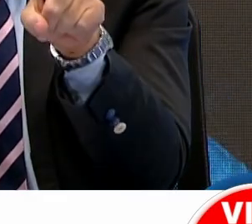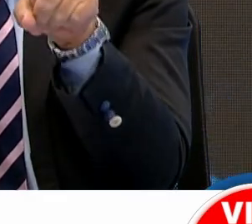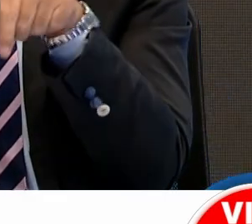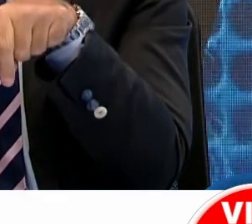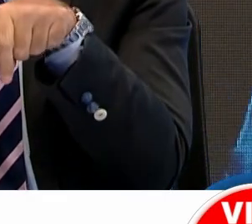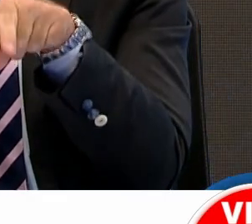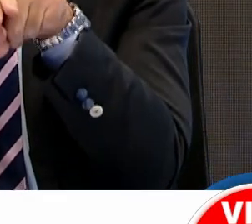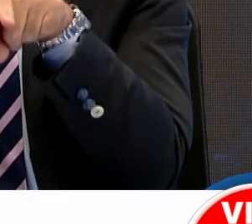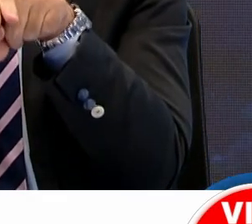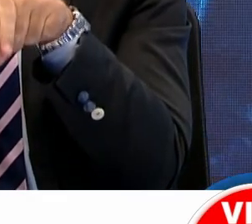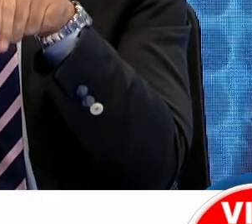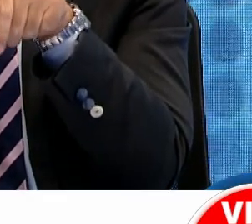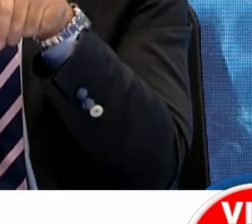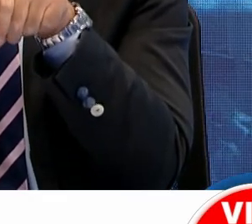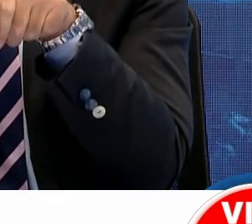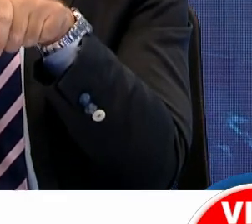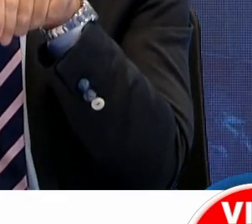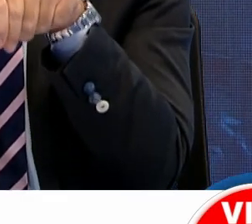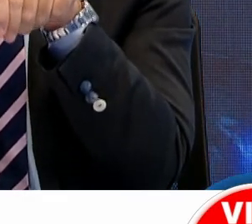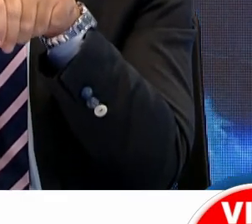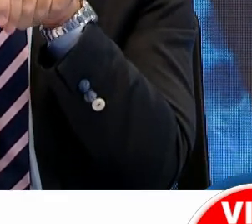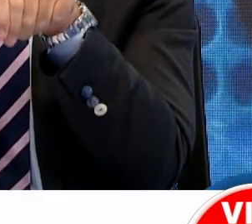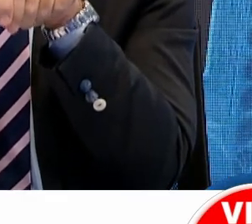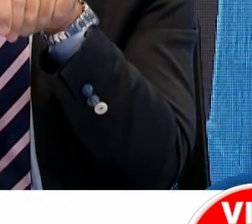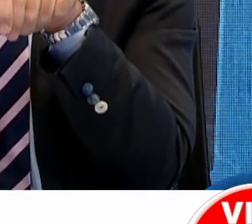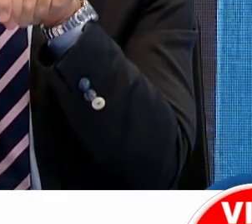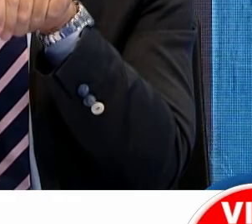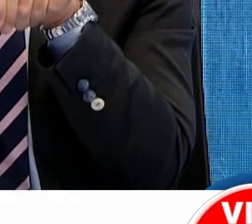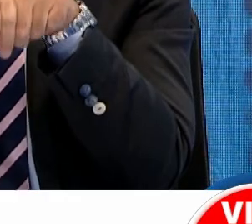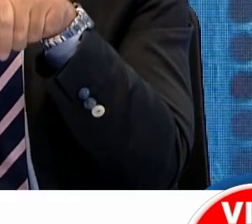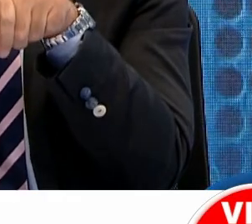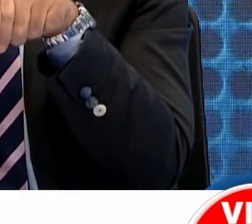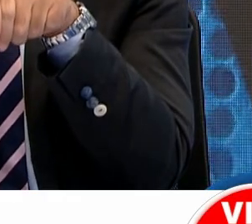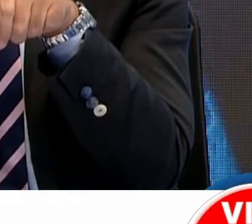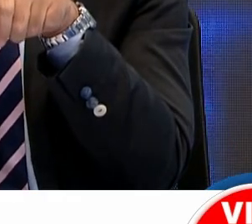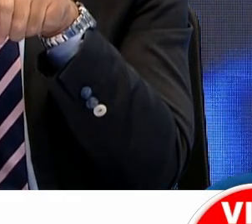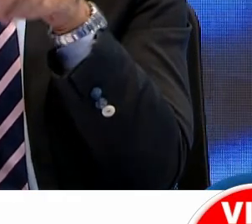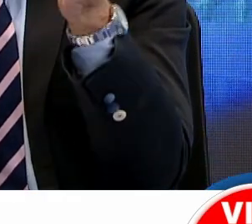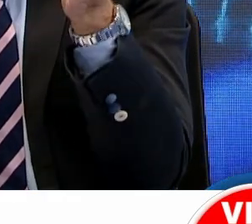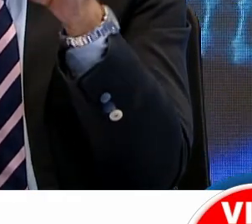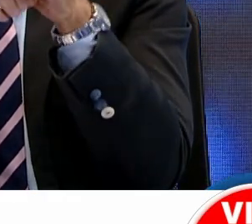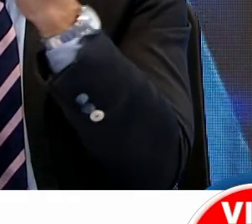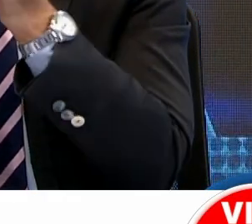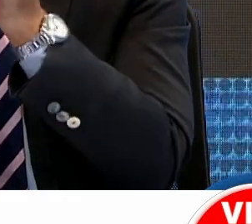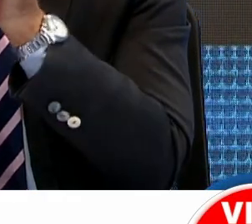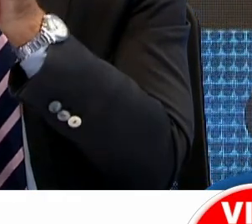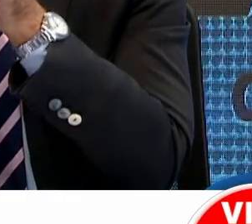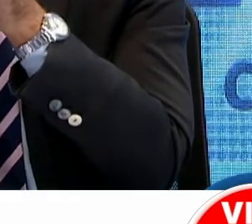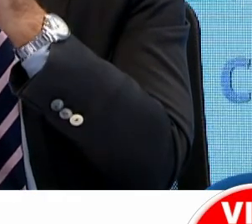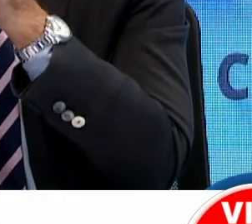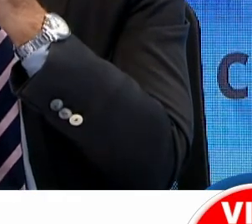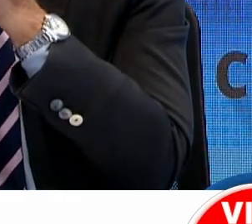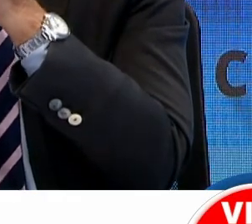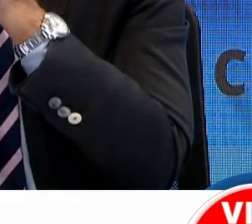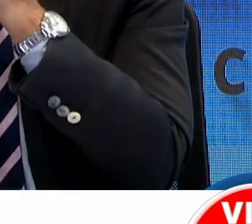Álvarez Agis Emanuel dijo hoy que están cerrando más cerca del 11 que del 10,5. Bueno, mira vos,